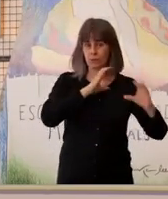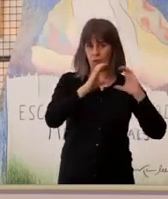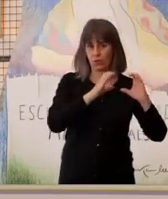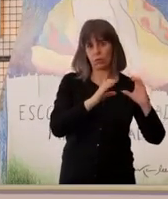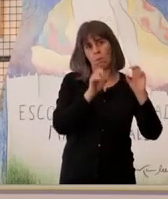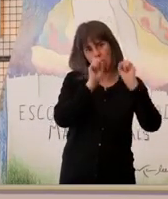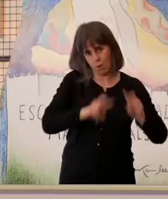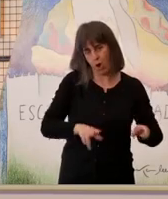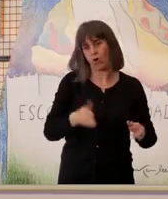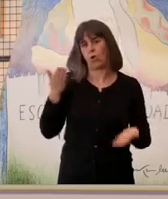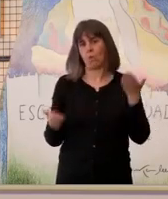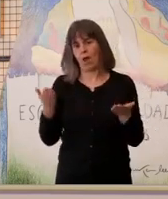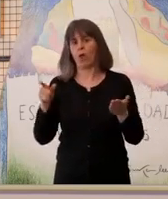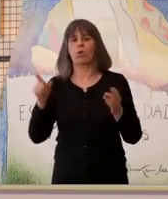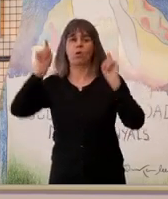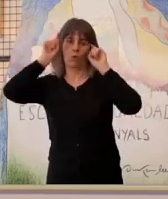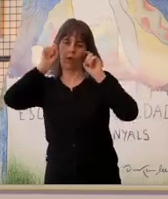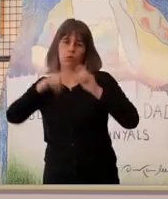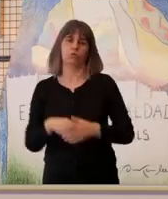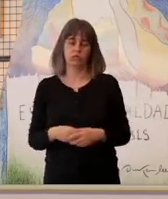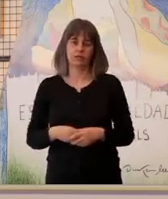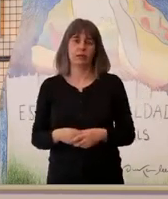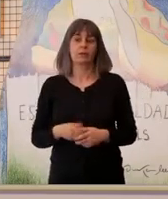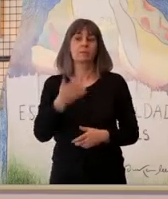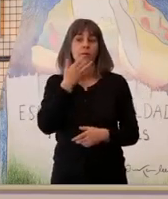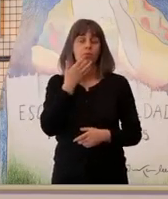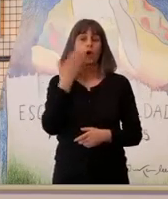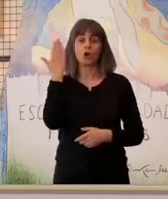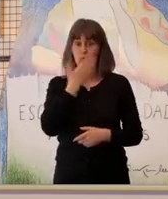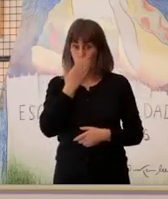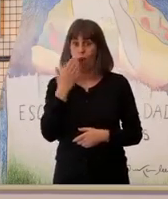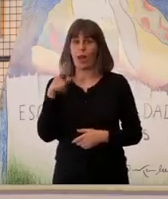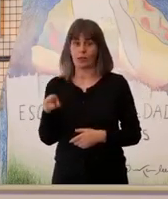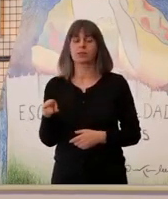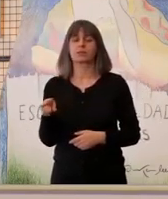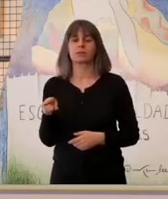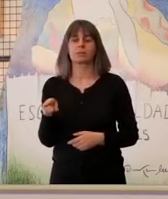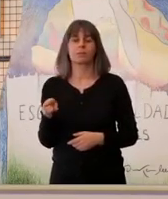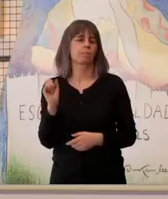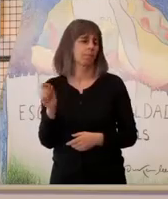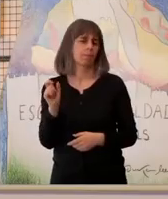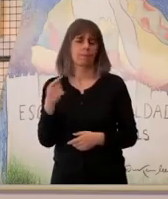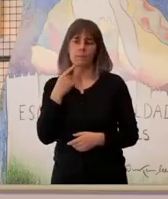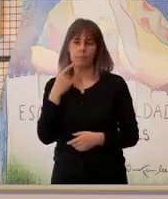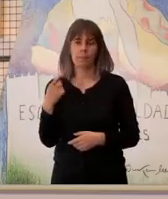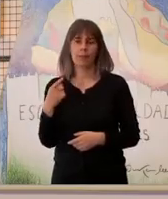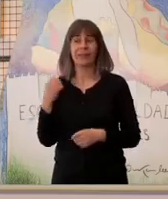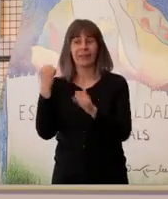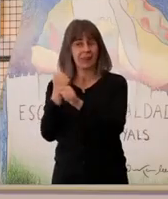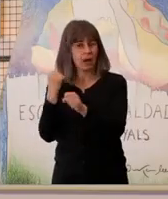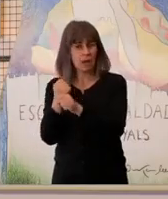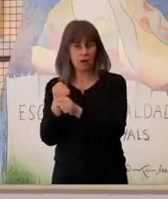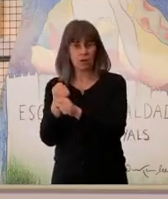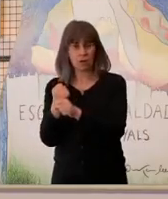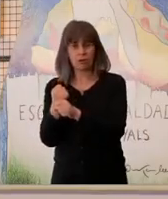mucho peores se dice por ejemplo en las escuelas se dice mucho todo el trabajo que hemos